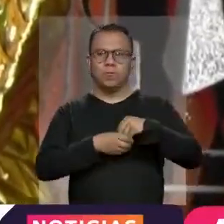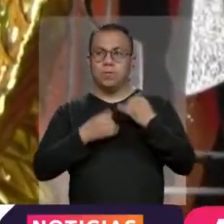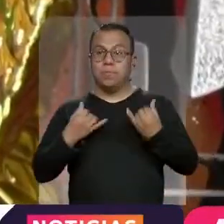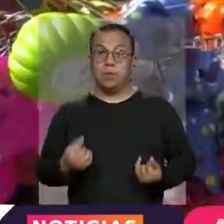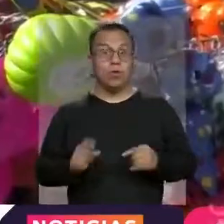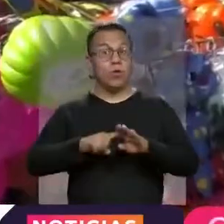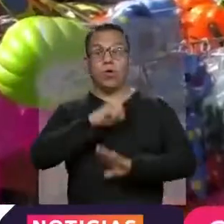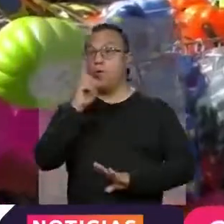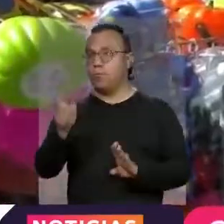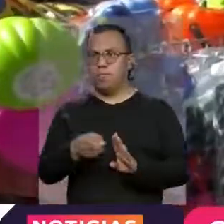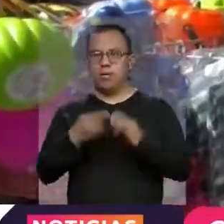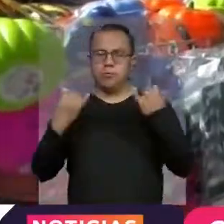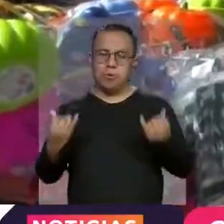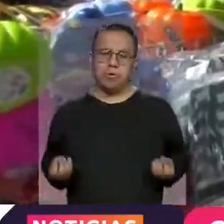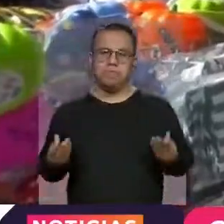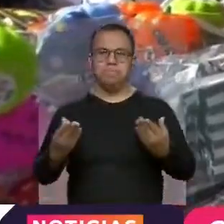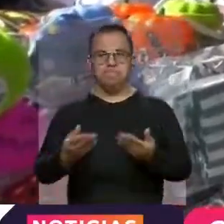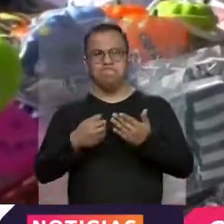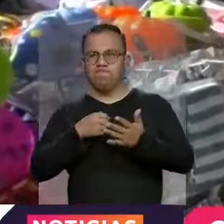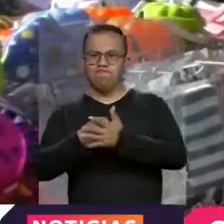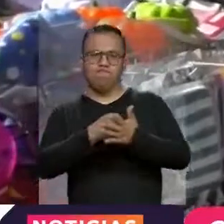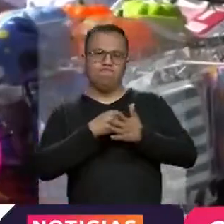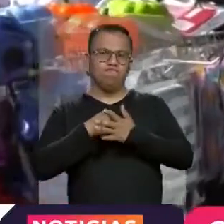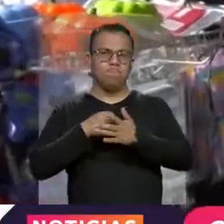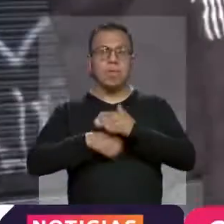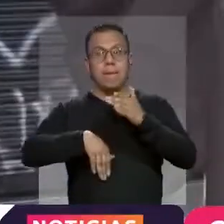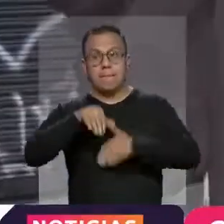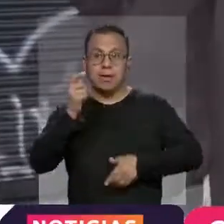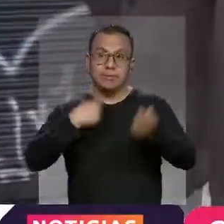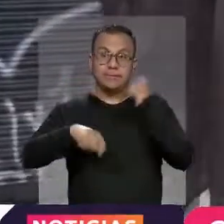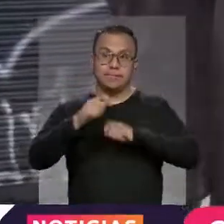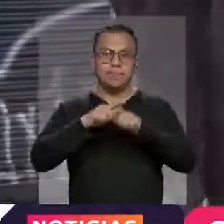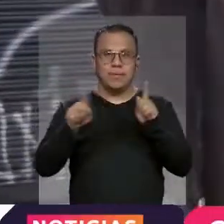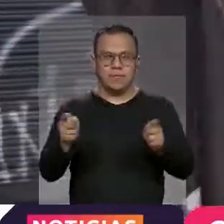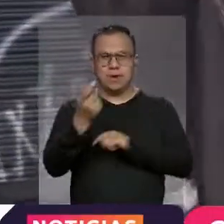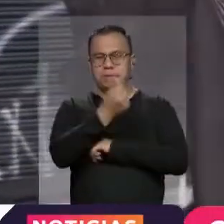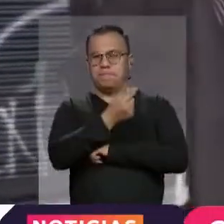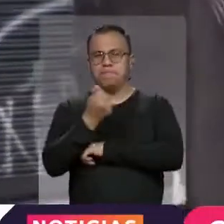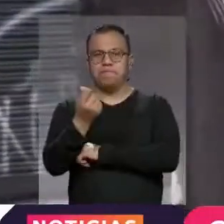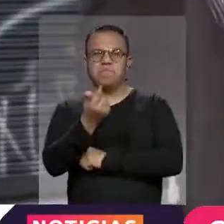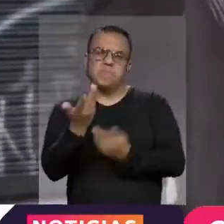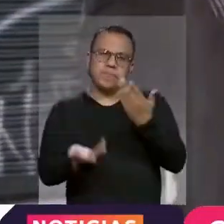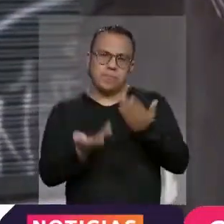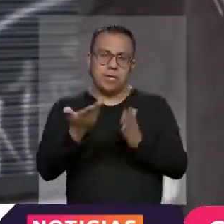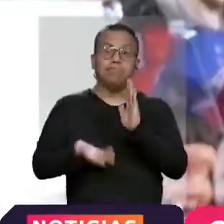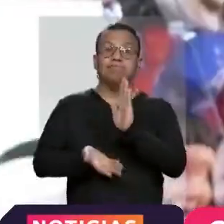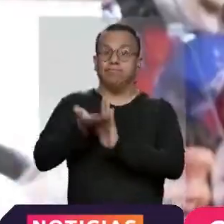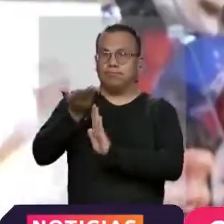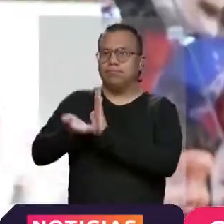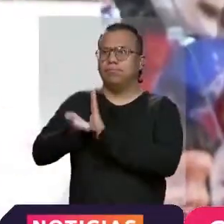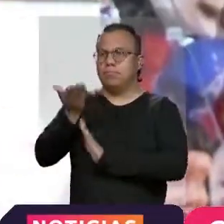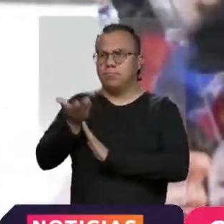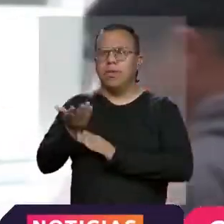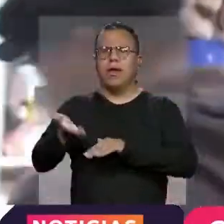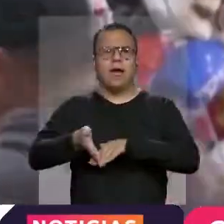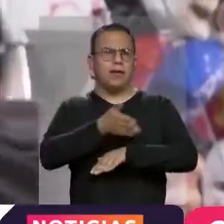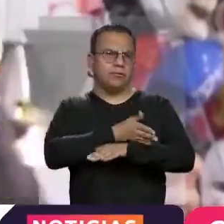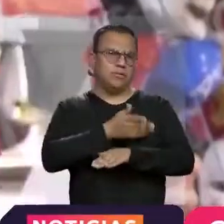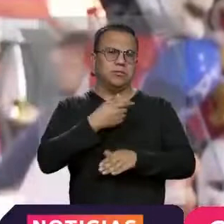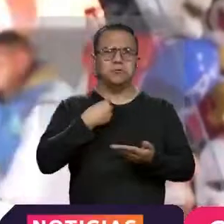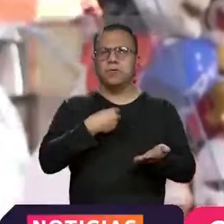sacado totalmente, entonces briega uno a sacar lo que más pueda. Dicen que los precios de los disfraces han subido. Un artículo se